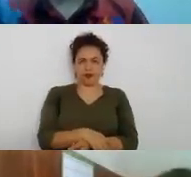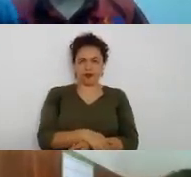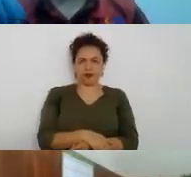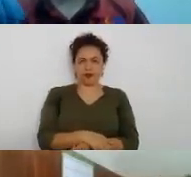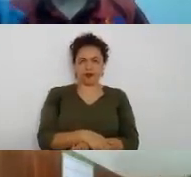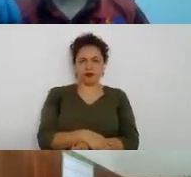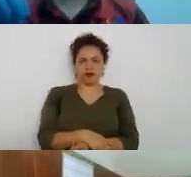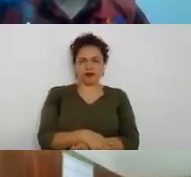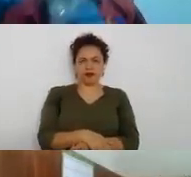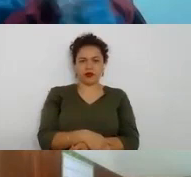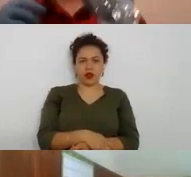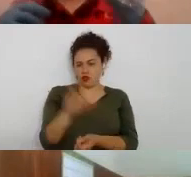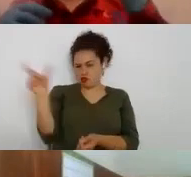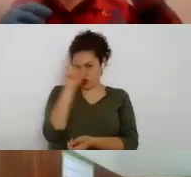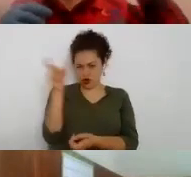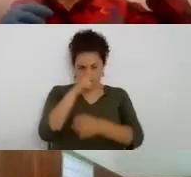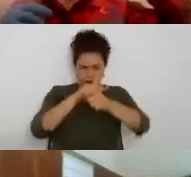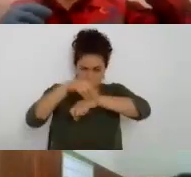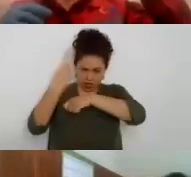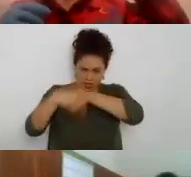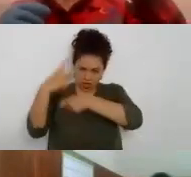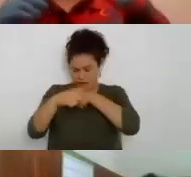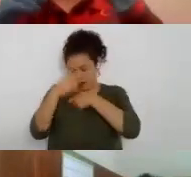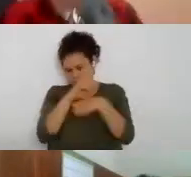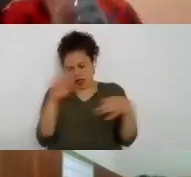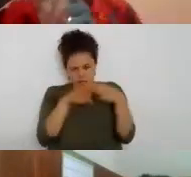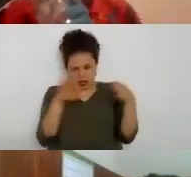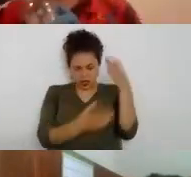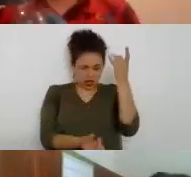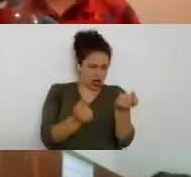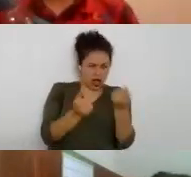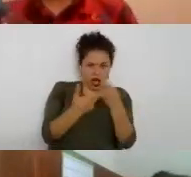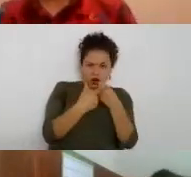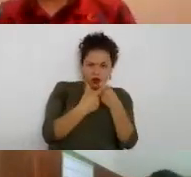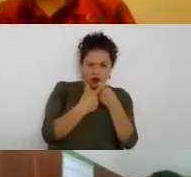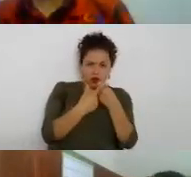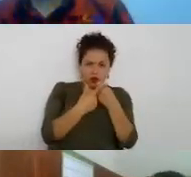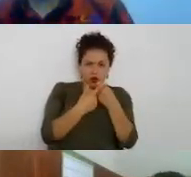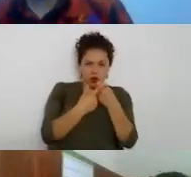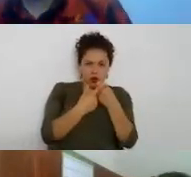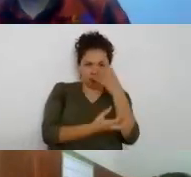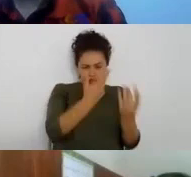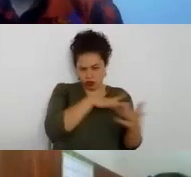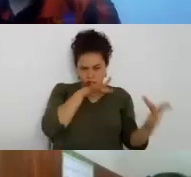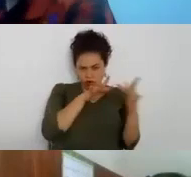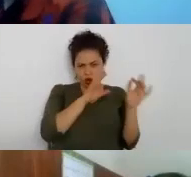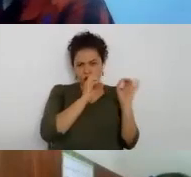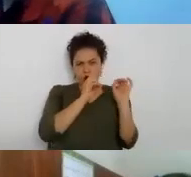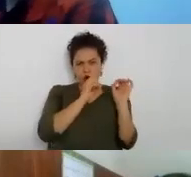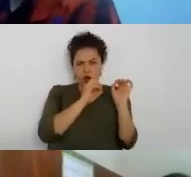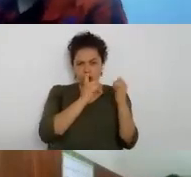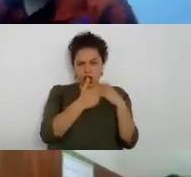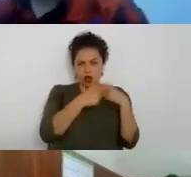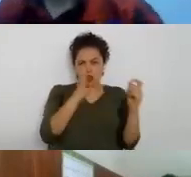Pues cuando la piel se daña por cercanía a cualquier tipo, digo, o al fuego directo o a algún tipo de